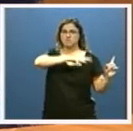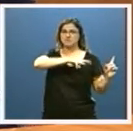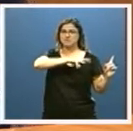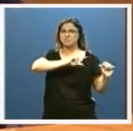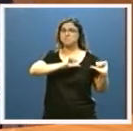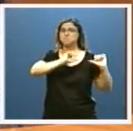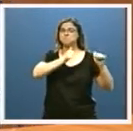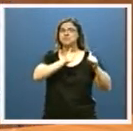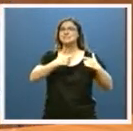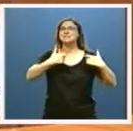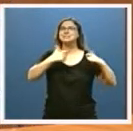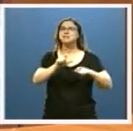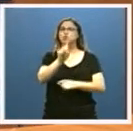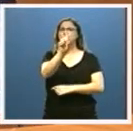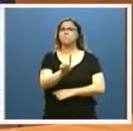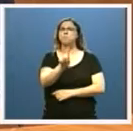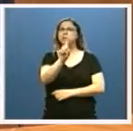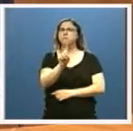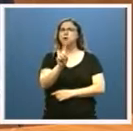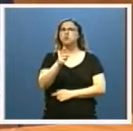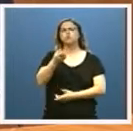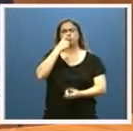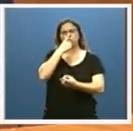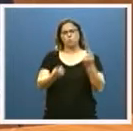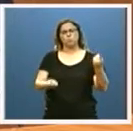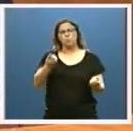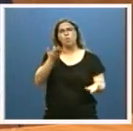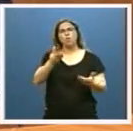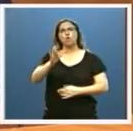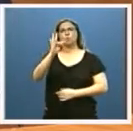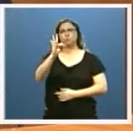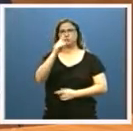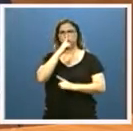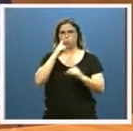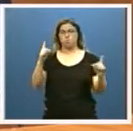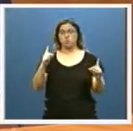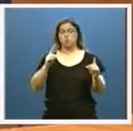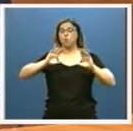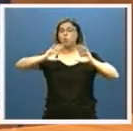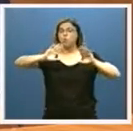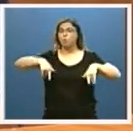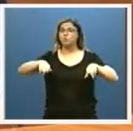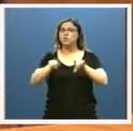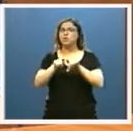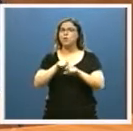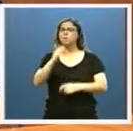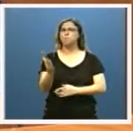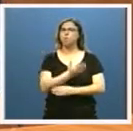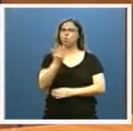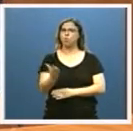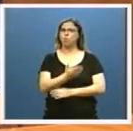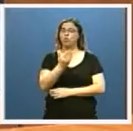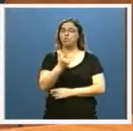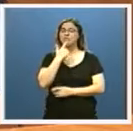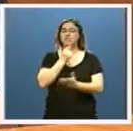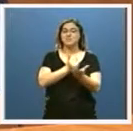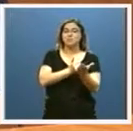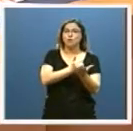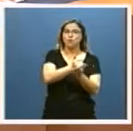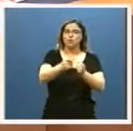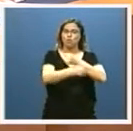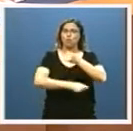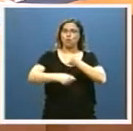el sector primario tuvo una variación anual positiva según el último avance de producción es la cosecha de cereales